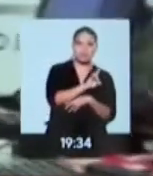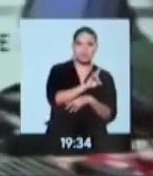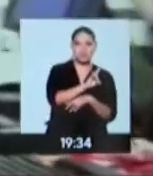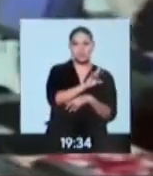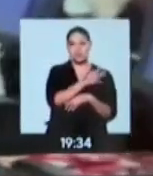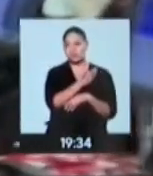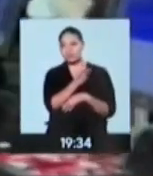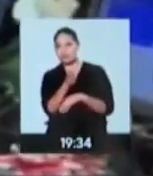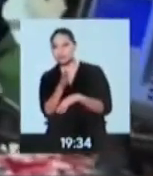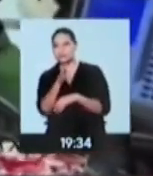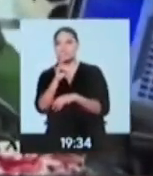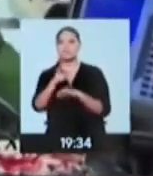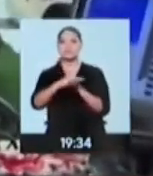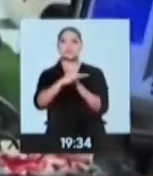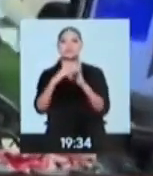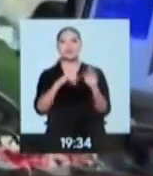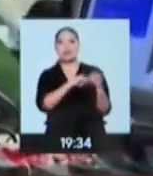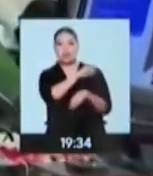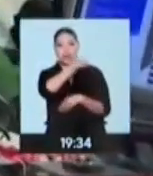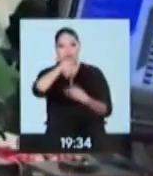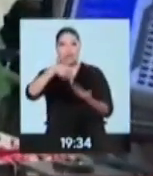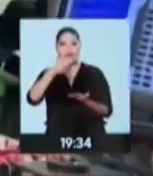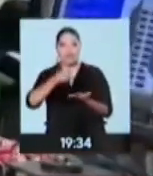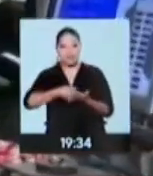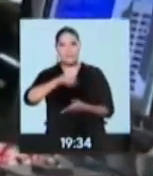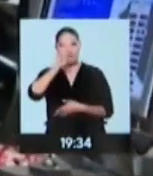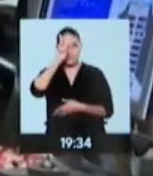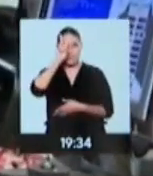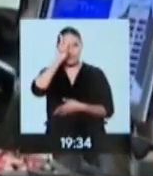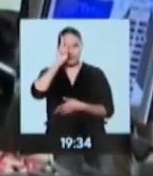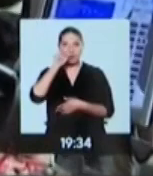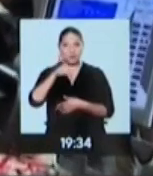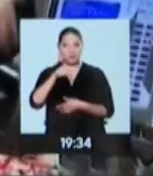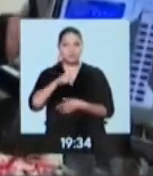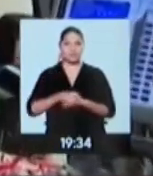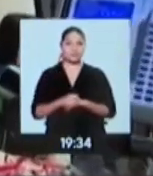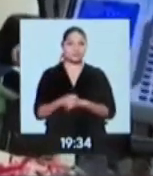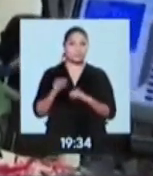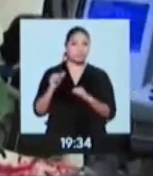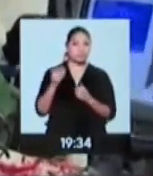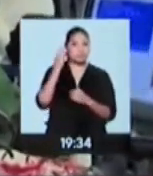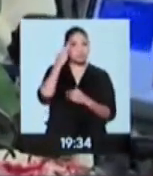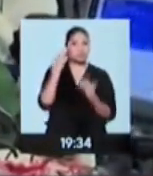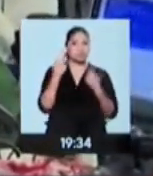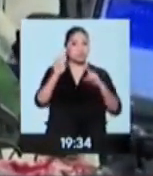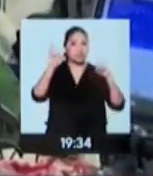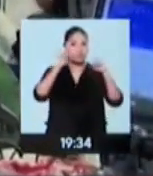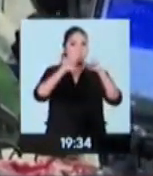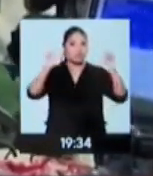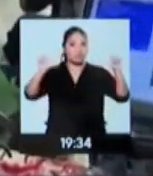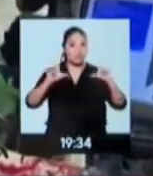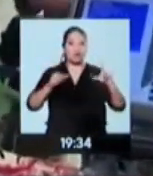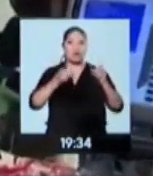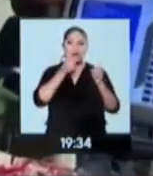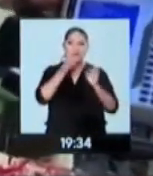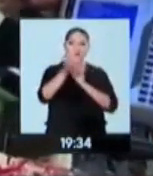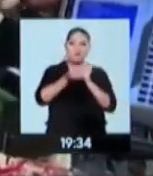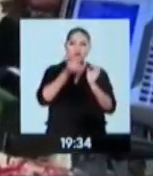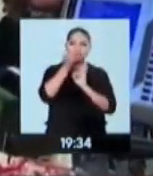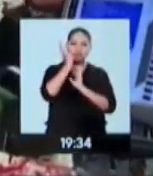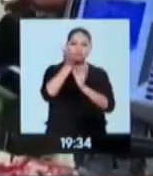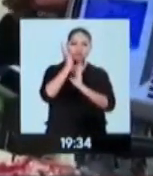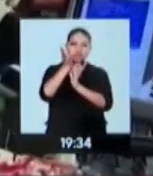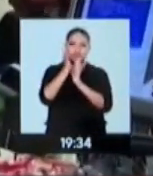tiene pena de hasta 15 años, el delito de corrupción tiene pena que está bordeando los 8 años. Y está lavado de activos